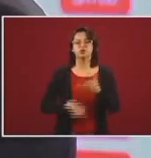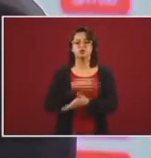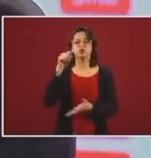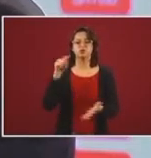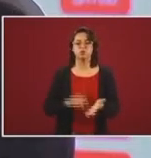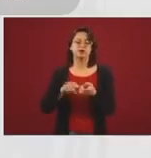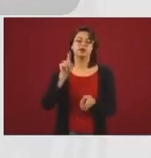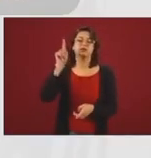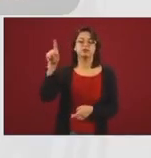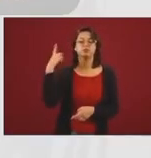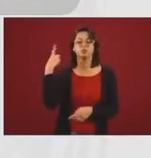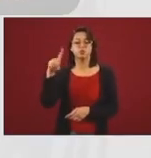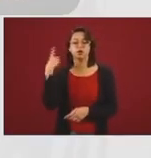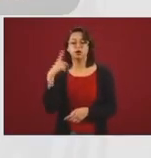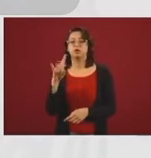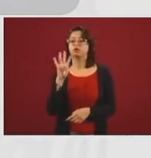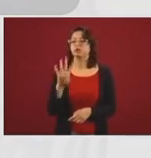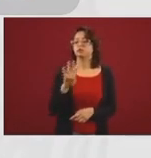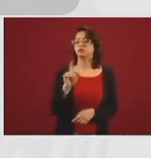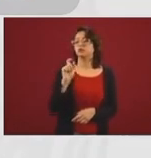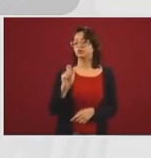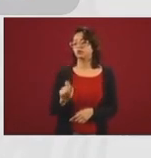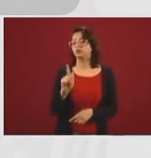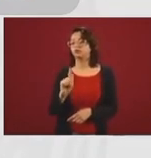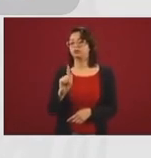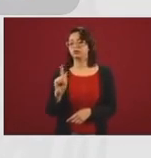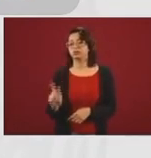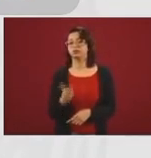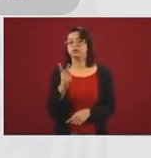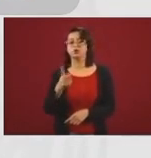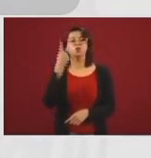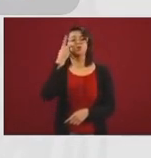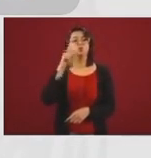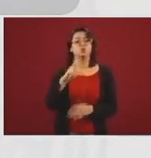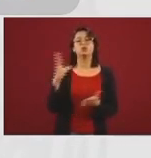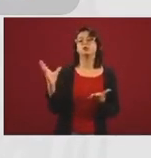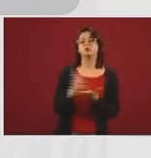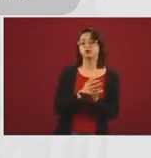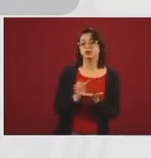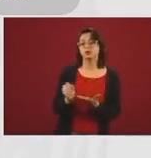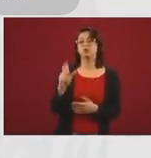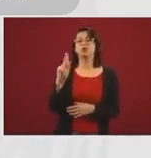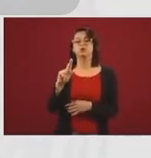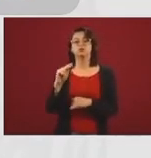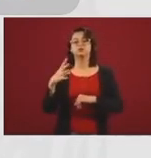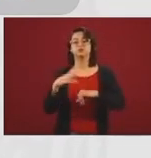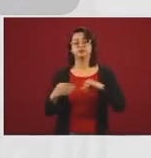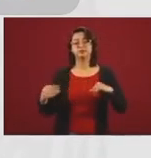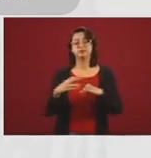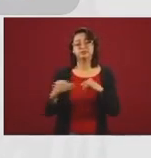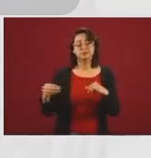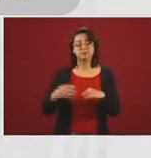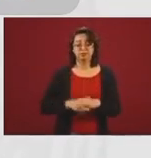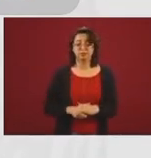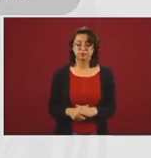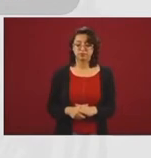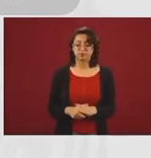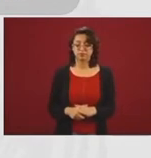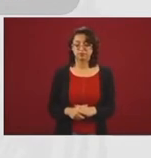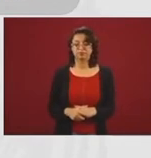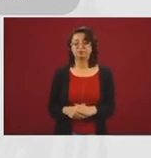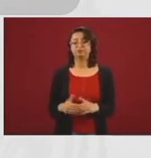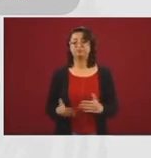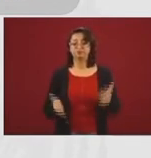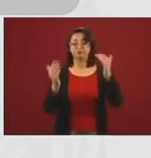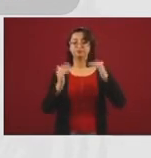rosca en todo el país. Ricardo Sheffield Padilla, titular de la Procuraduría Federal del Consumidor, fue quien dio a conocer los datos de la semana anterior sobre quién es quién